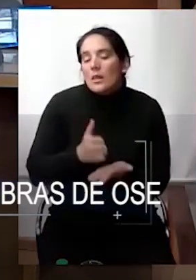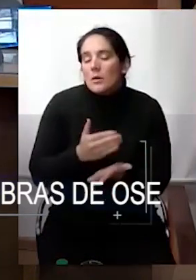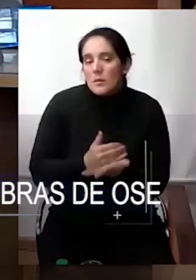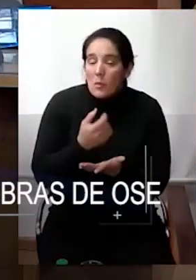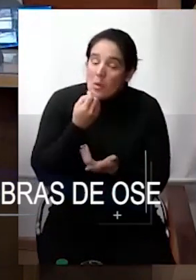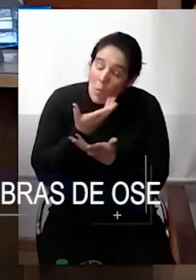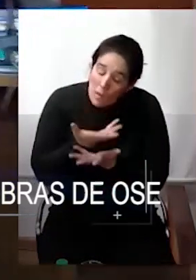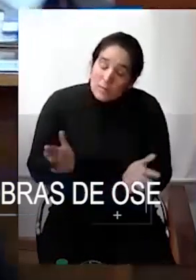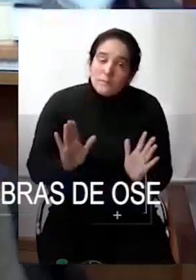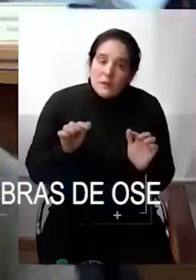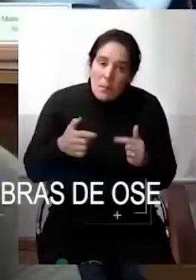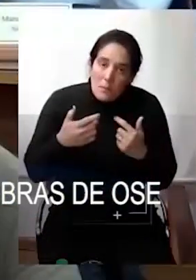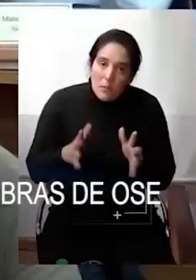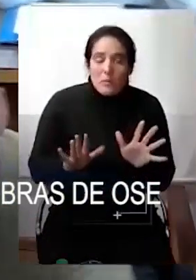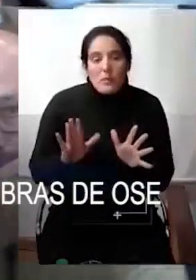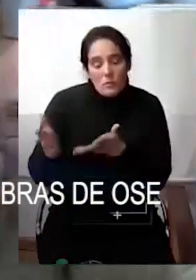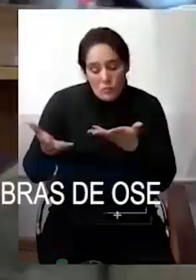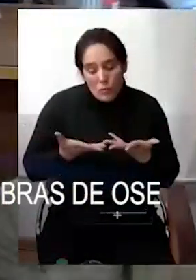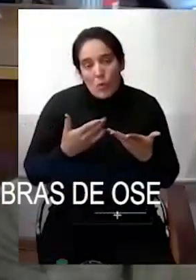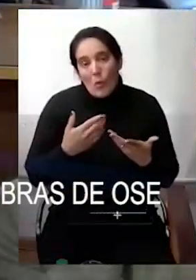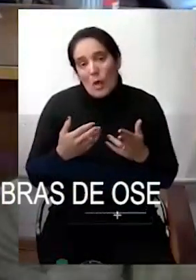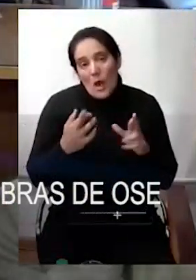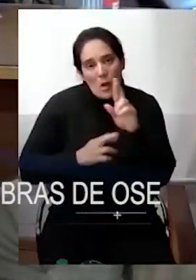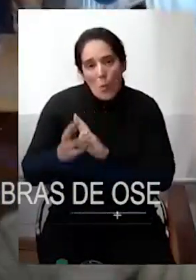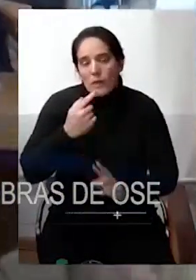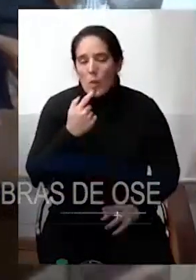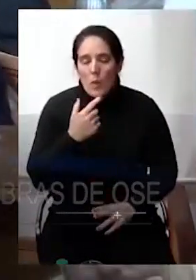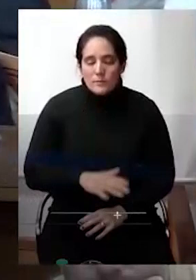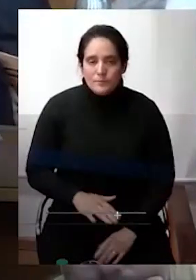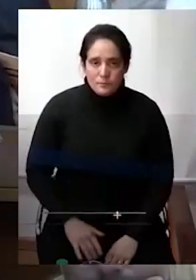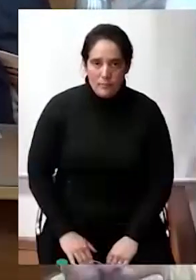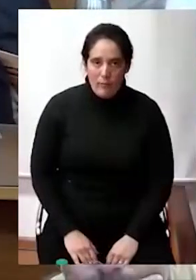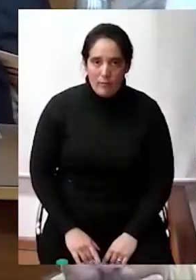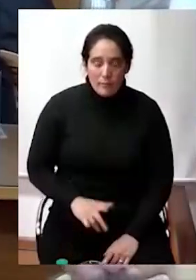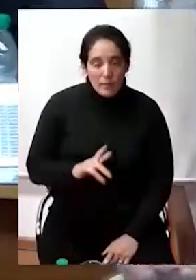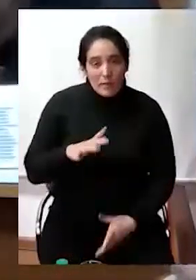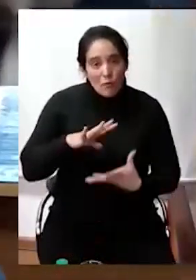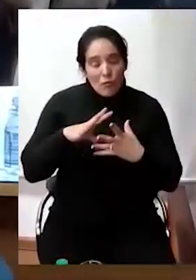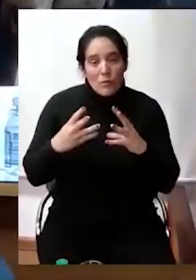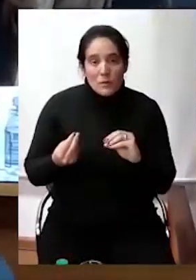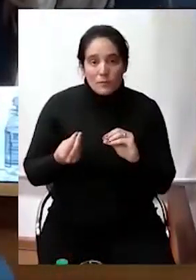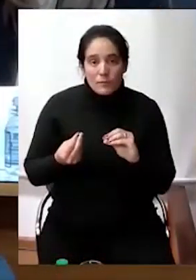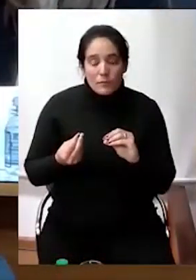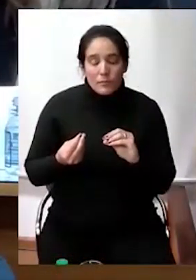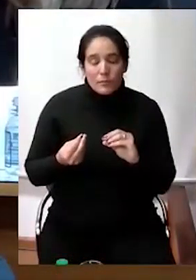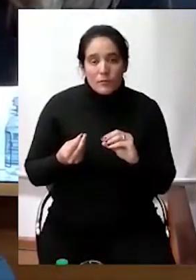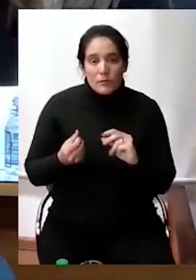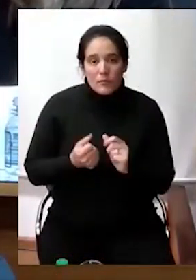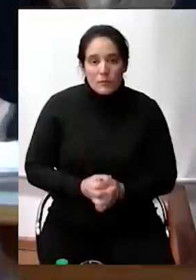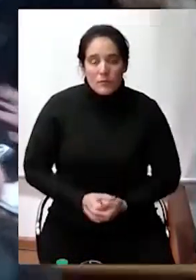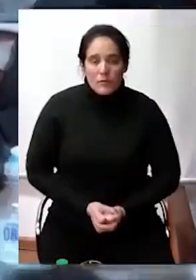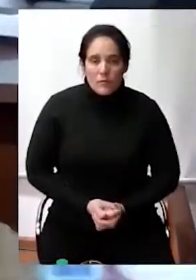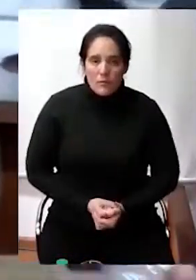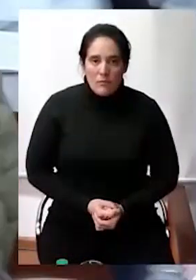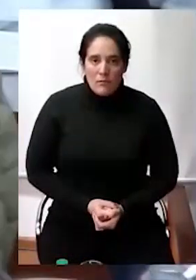Bienvenido sea para poder despejar las dudas que que nos quedaban para En ese sentido para poder eh